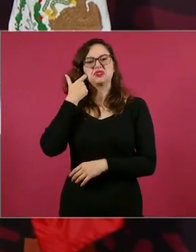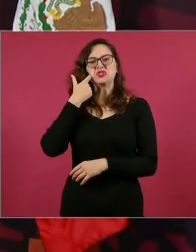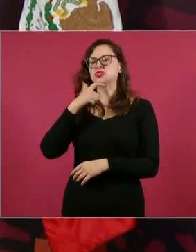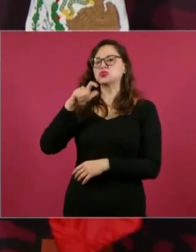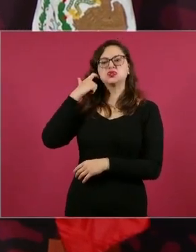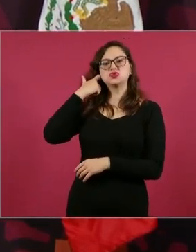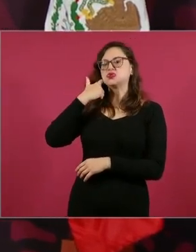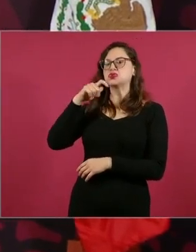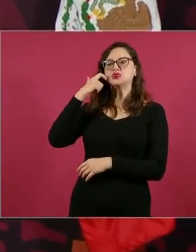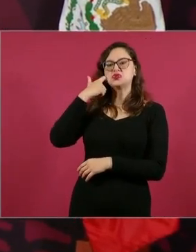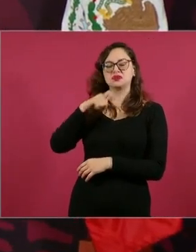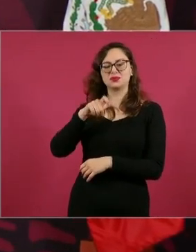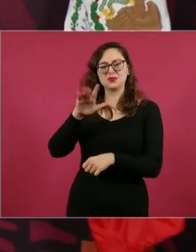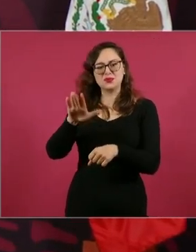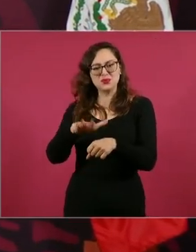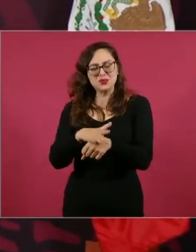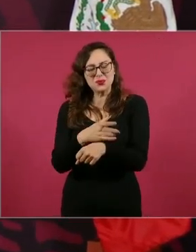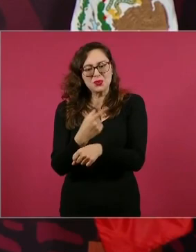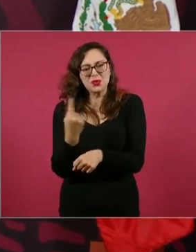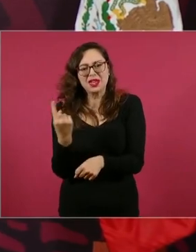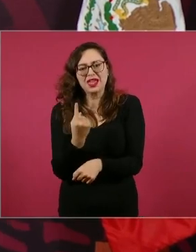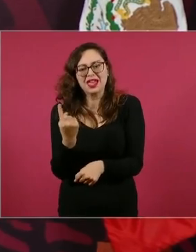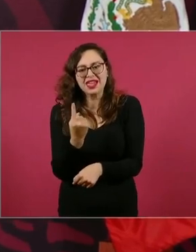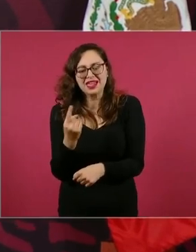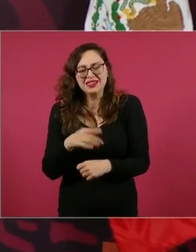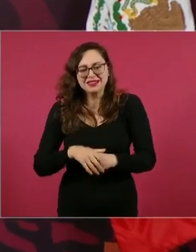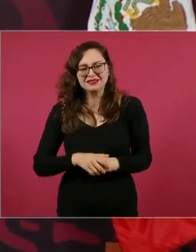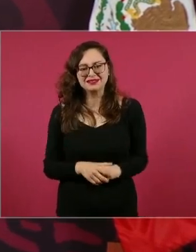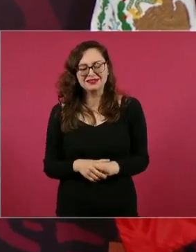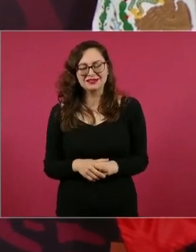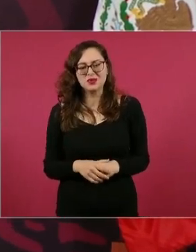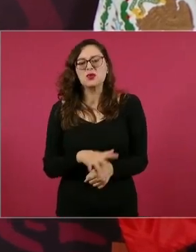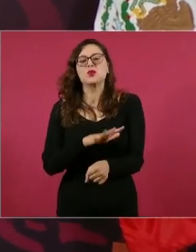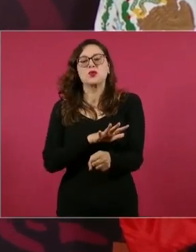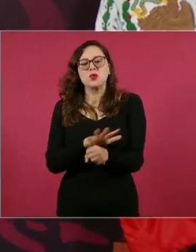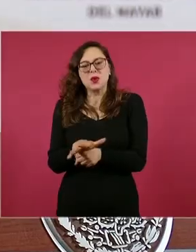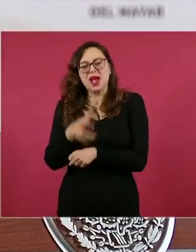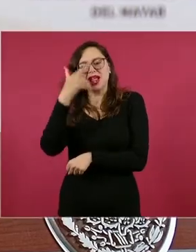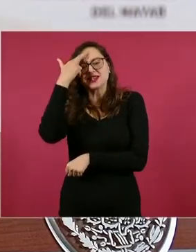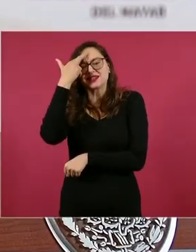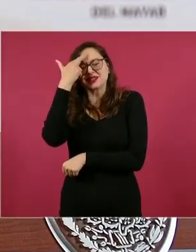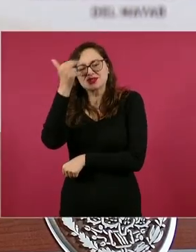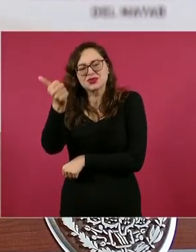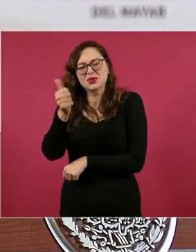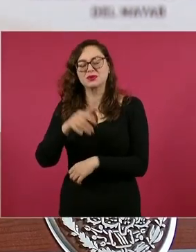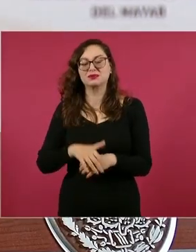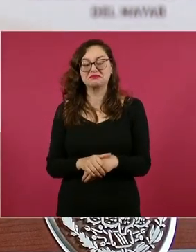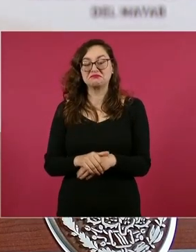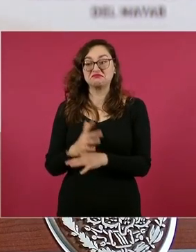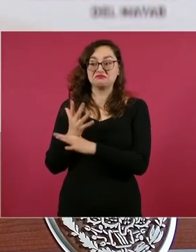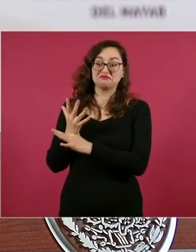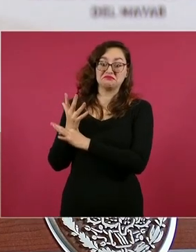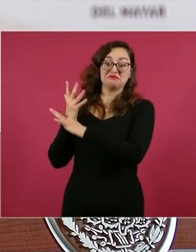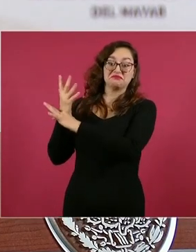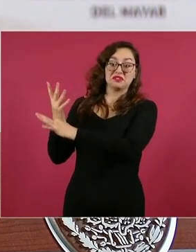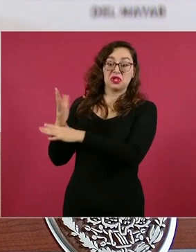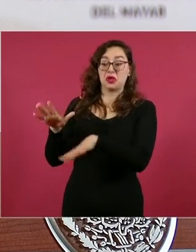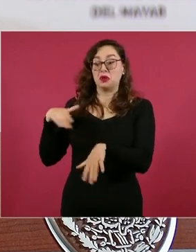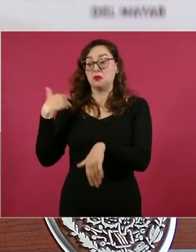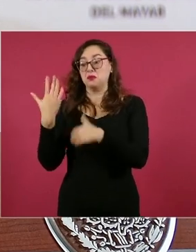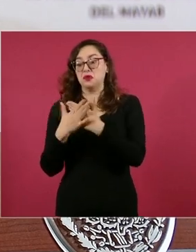que van a hacer una huelga el día 19